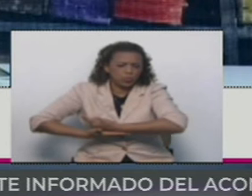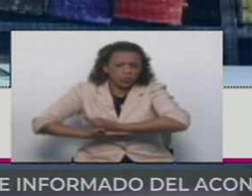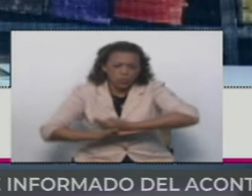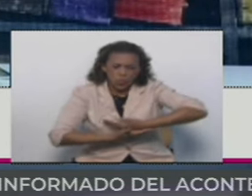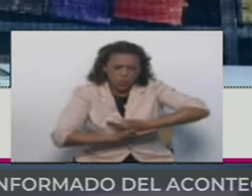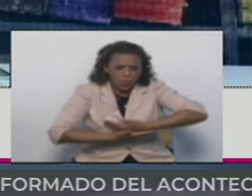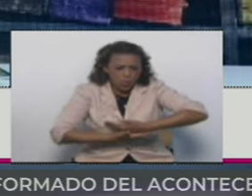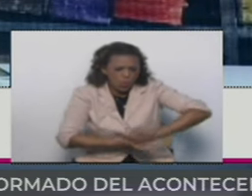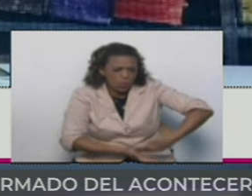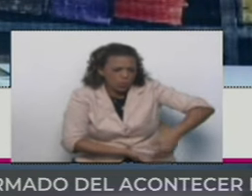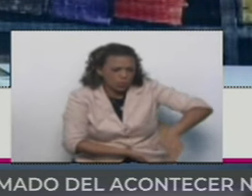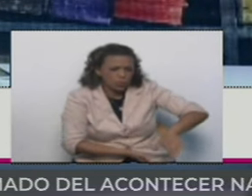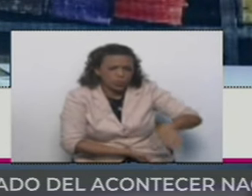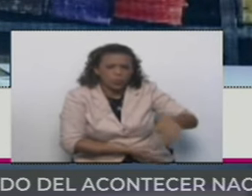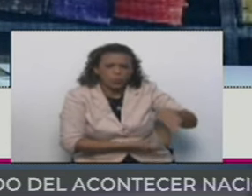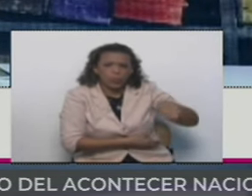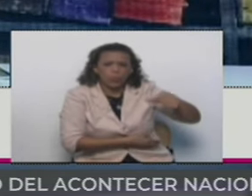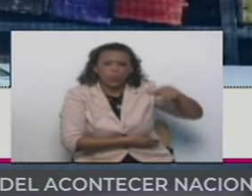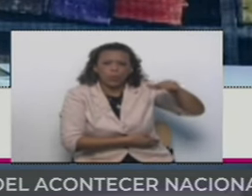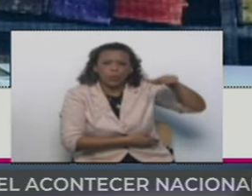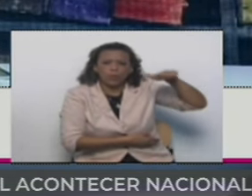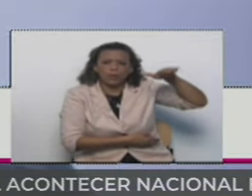crece y es.